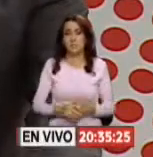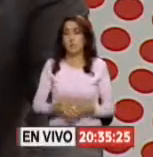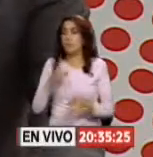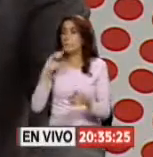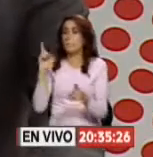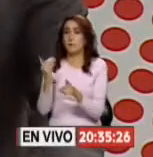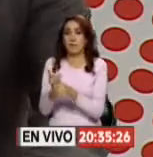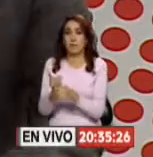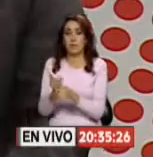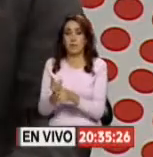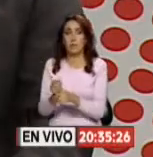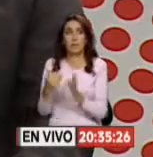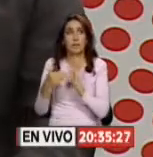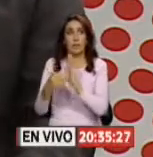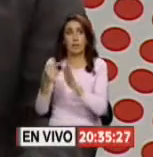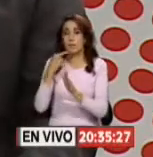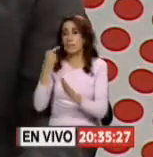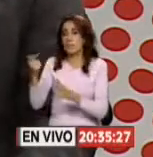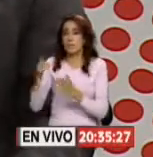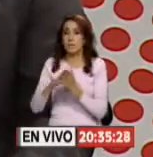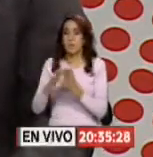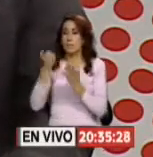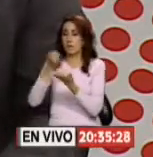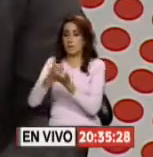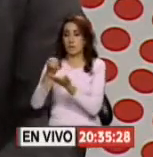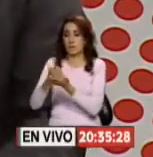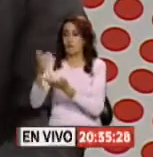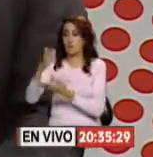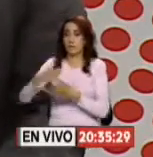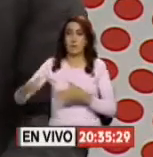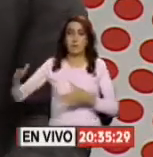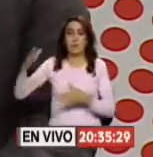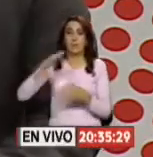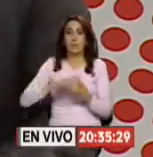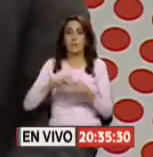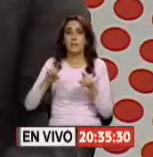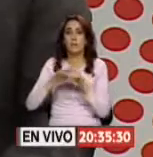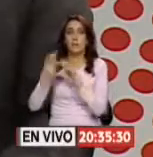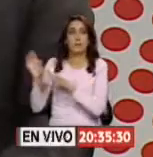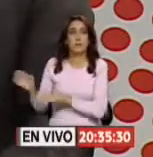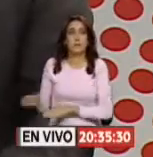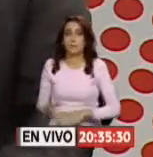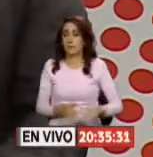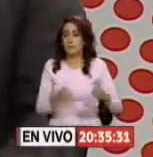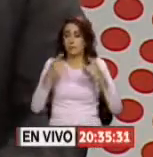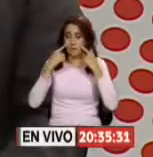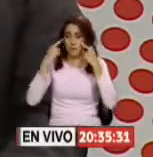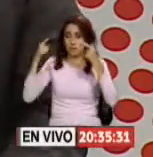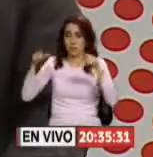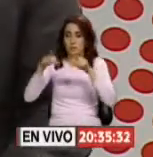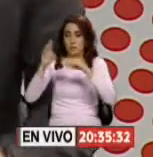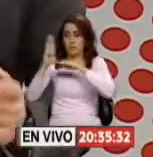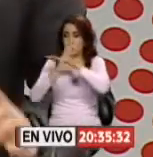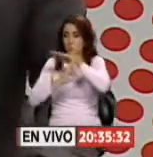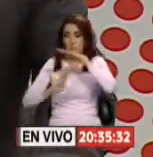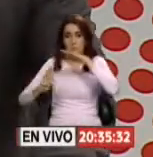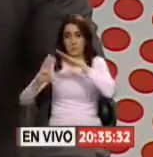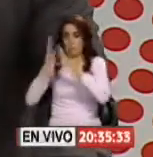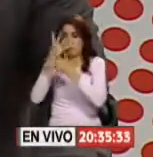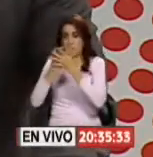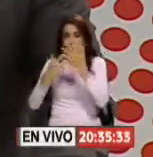yo creo que tiene que ver mucho el rol del costo de estos medicamentos. Pero hay que recordar que este cuadro de medicamentos básicos es un